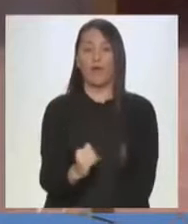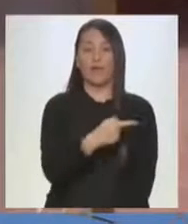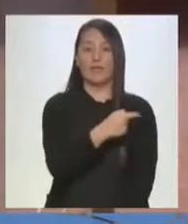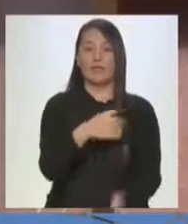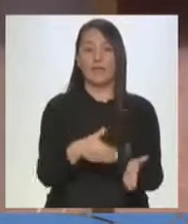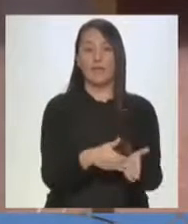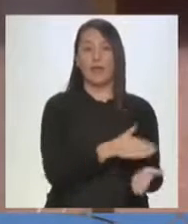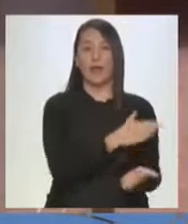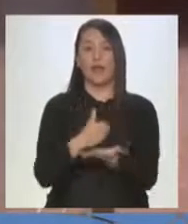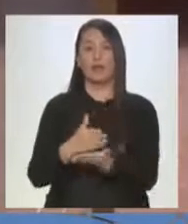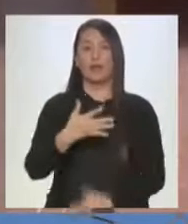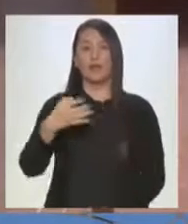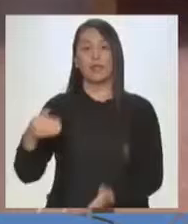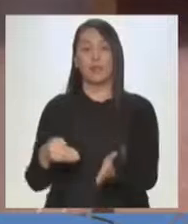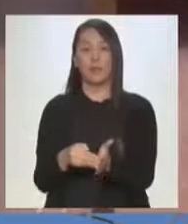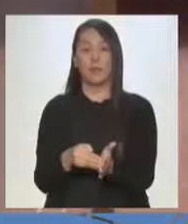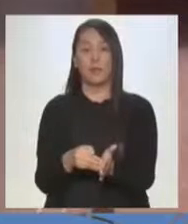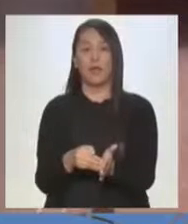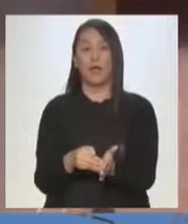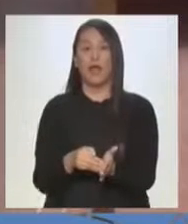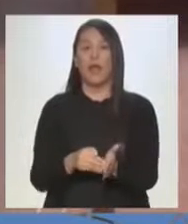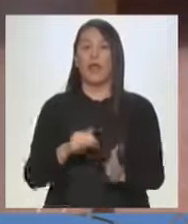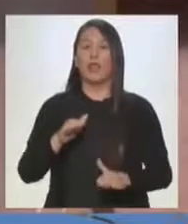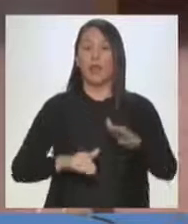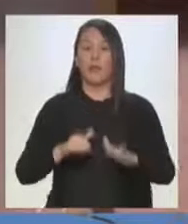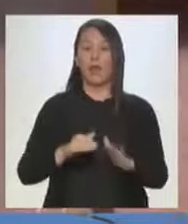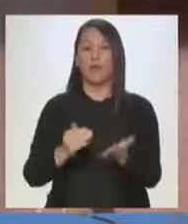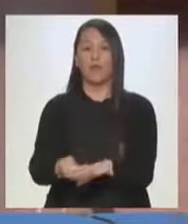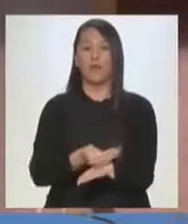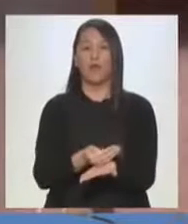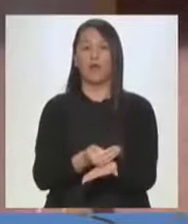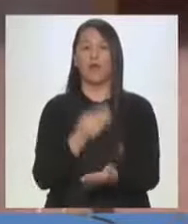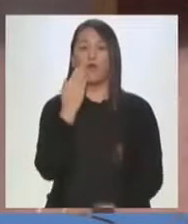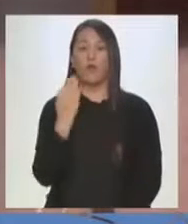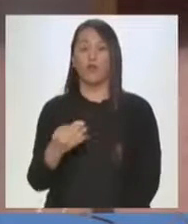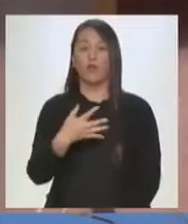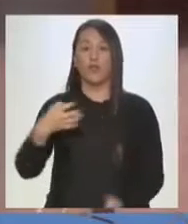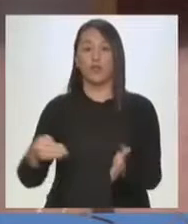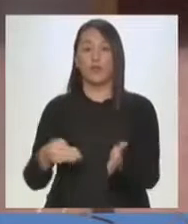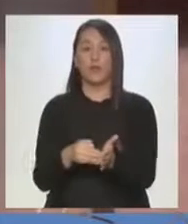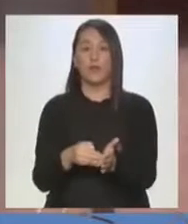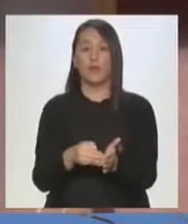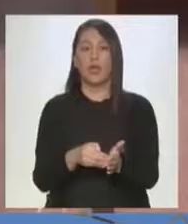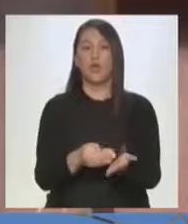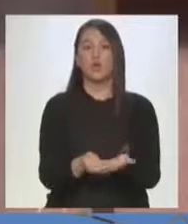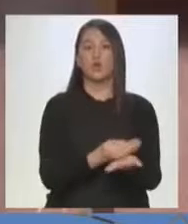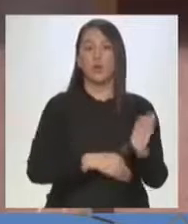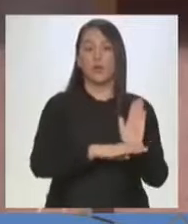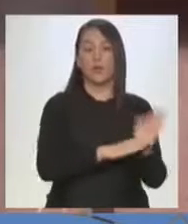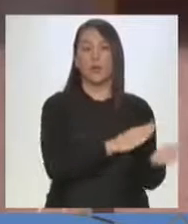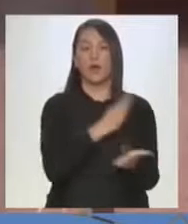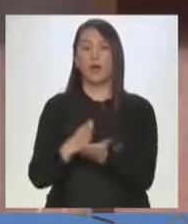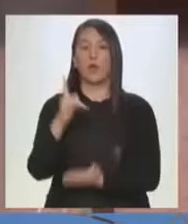y 500.000 pesos asignados de acuerdo a una escala de remuneraciones con un bono de 500.000 pesos a personas con ingresos entre el sueldo mínimo y